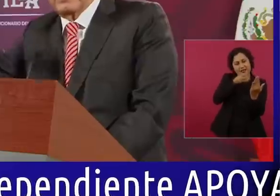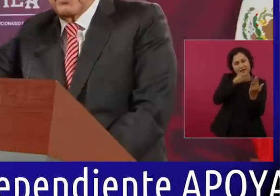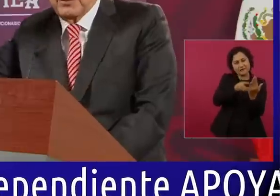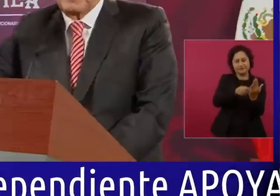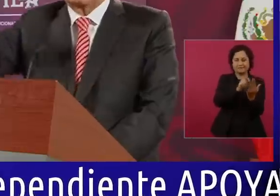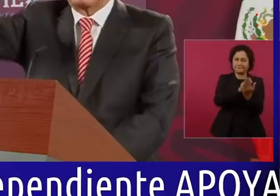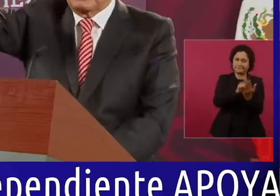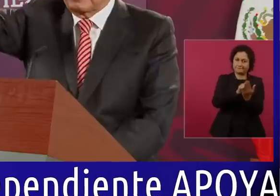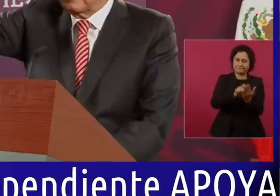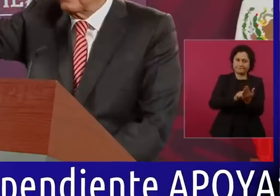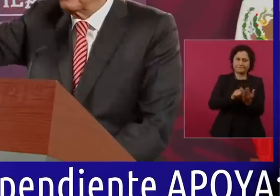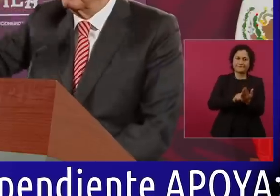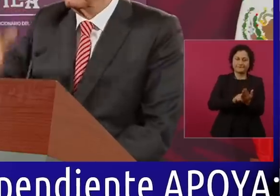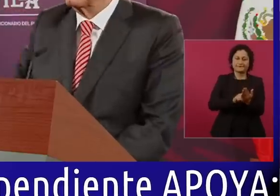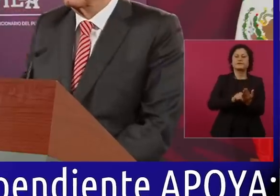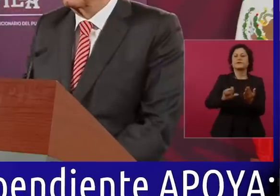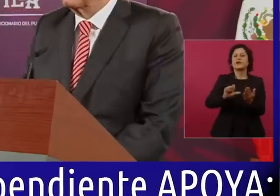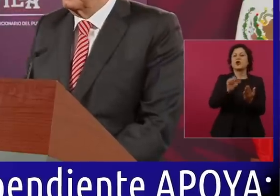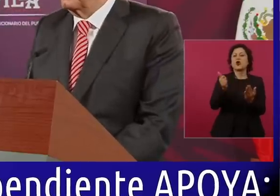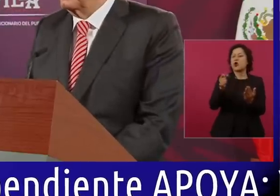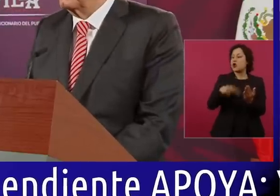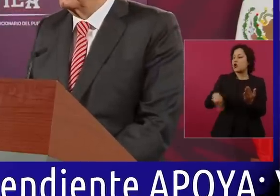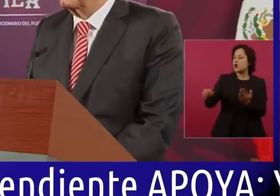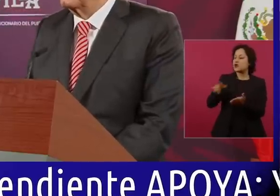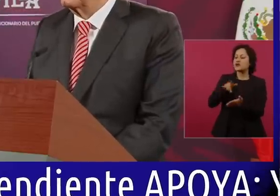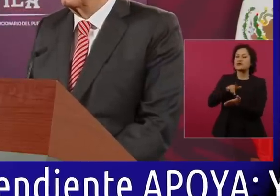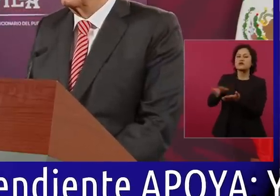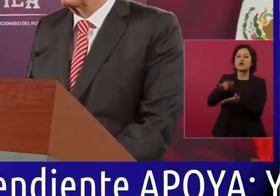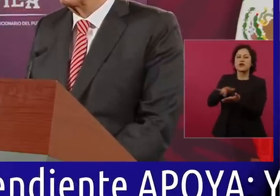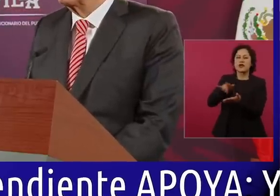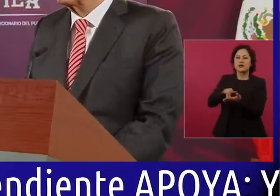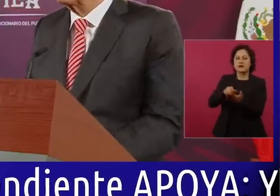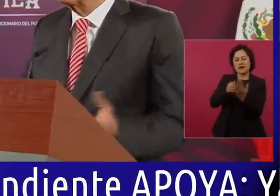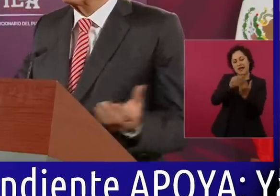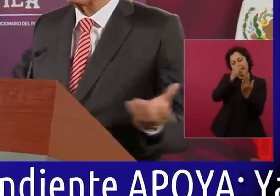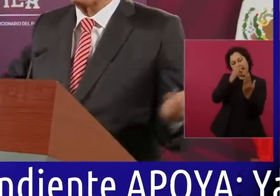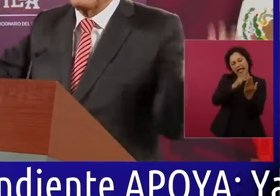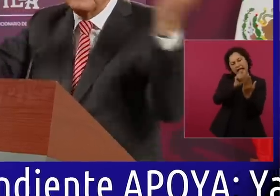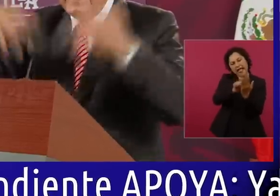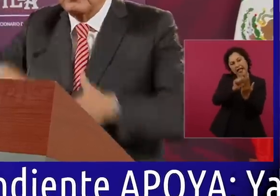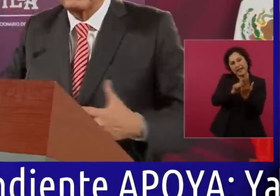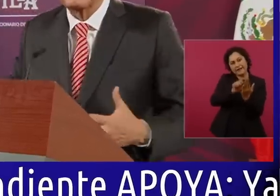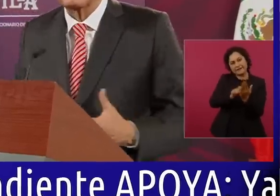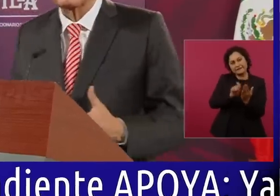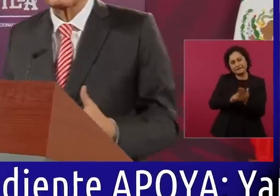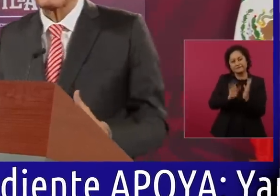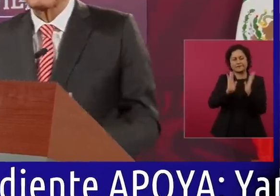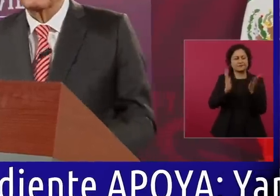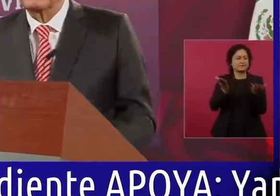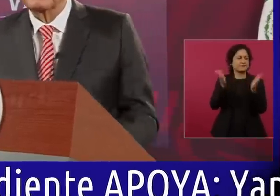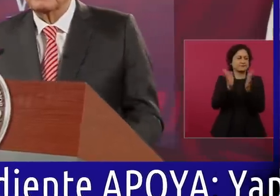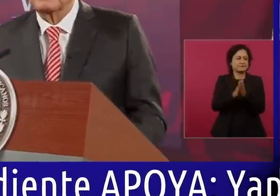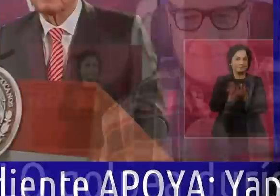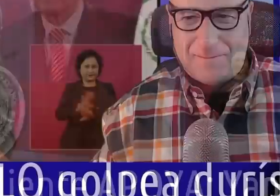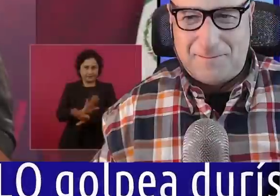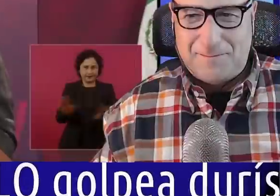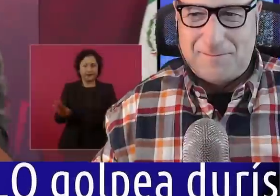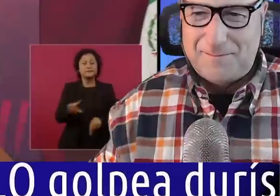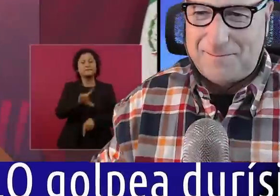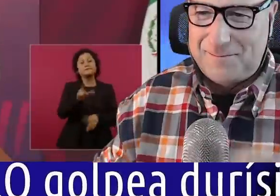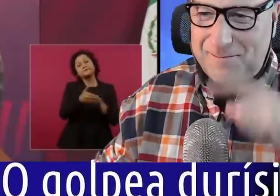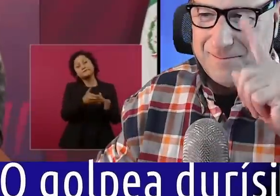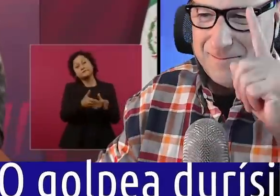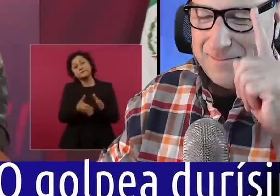y a los que apoyaron a Fujimori. Pues resulta que pasa el tiempo